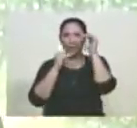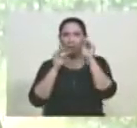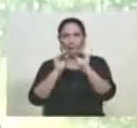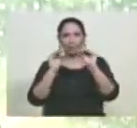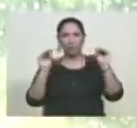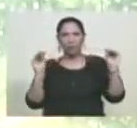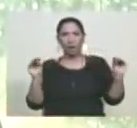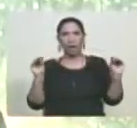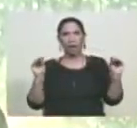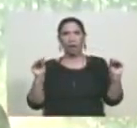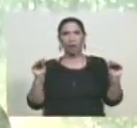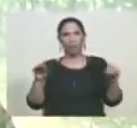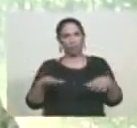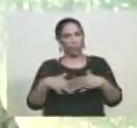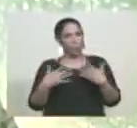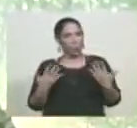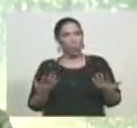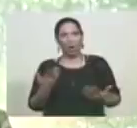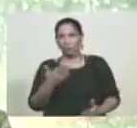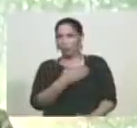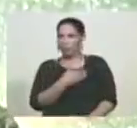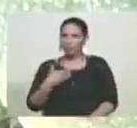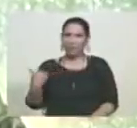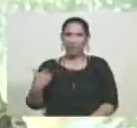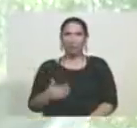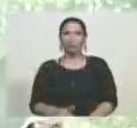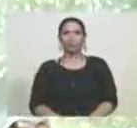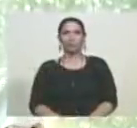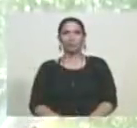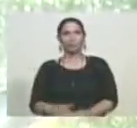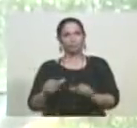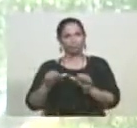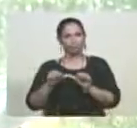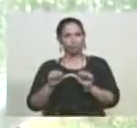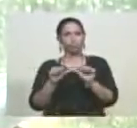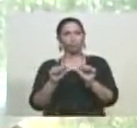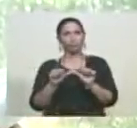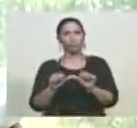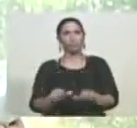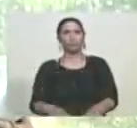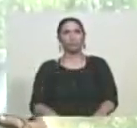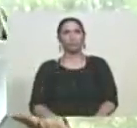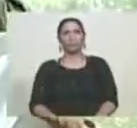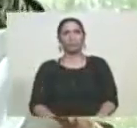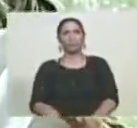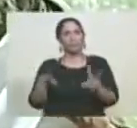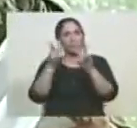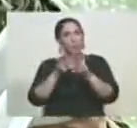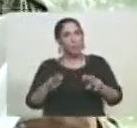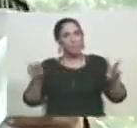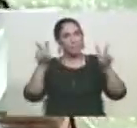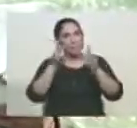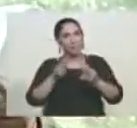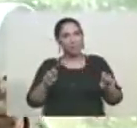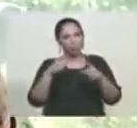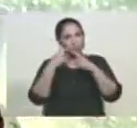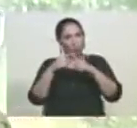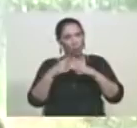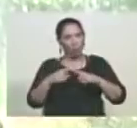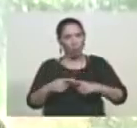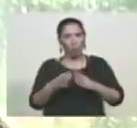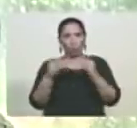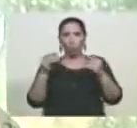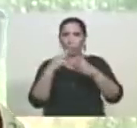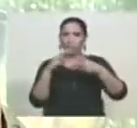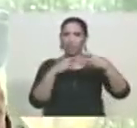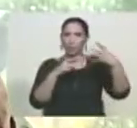quieran. Porque es contraloría lo que hay que hacer, control y seguimiento en la acción. Investigación y auditoría a todos los recursos y